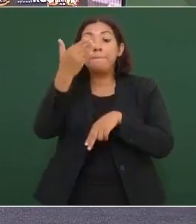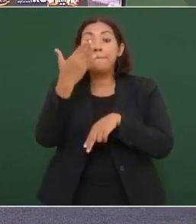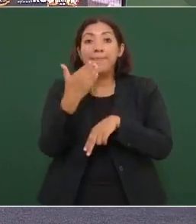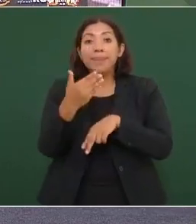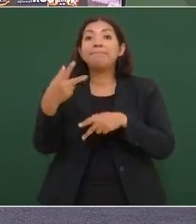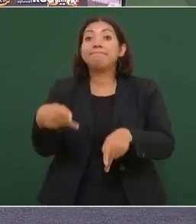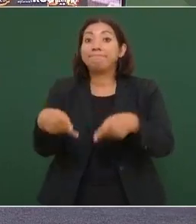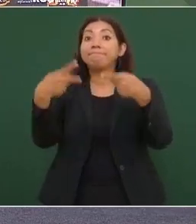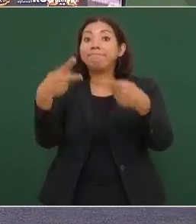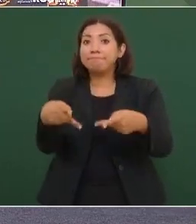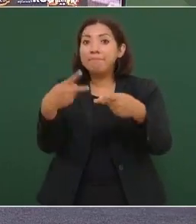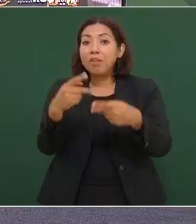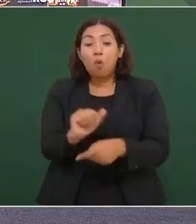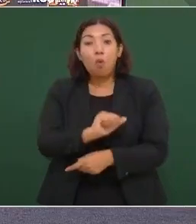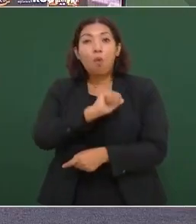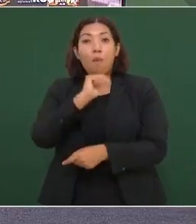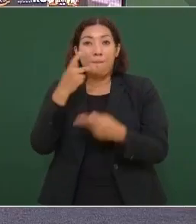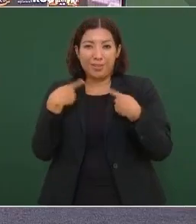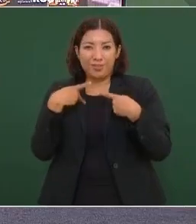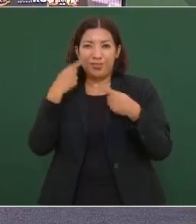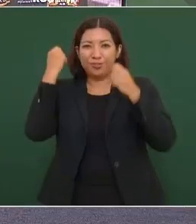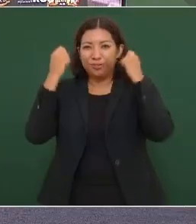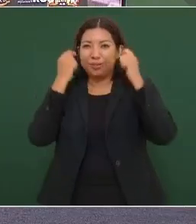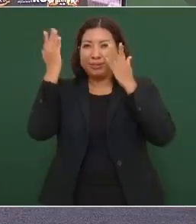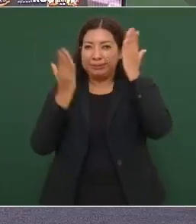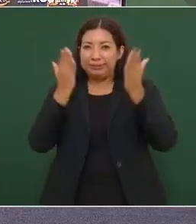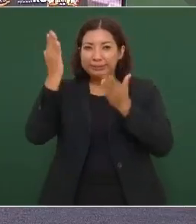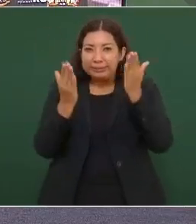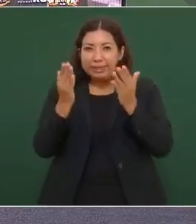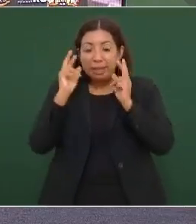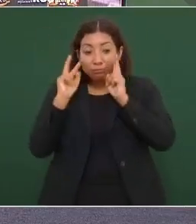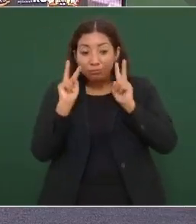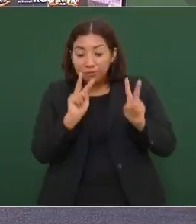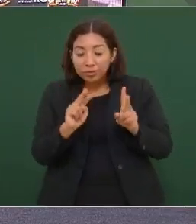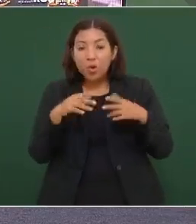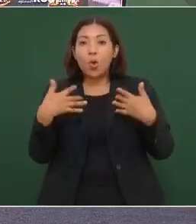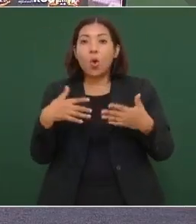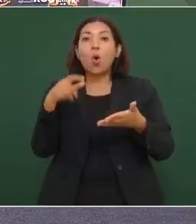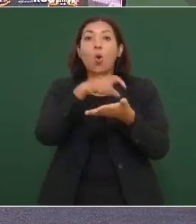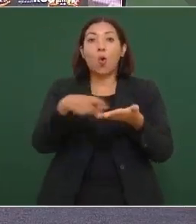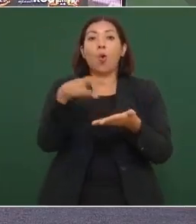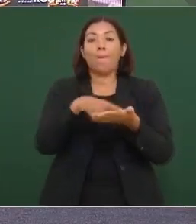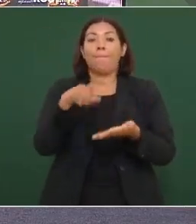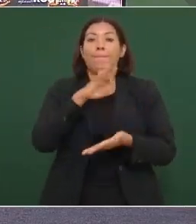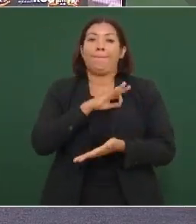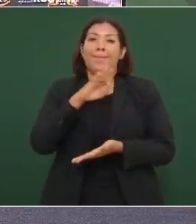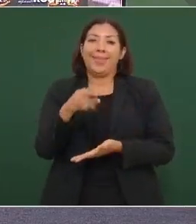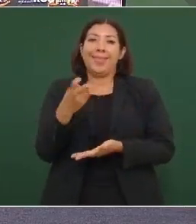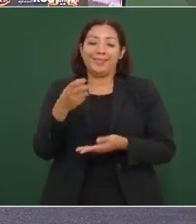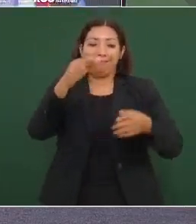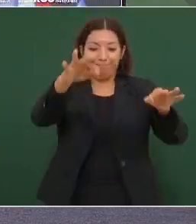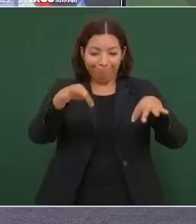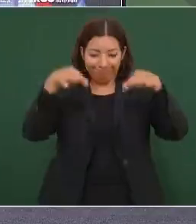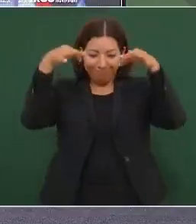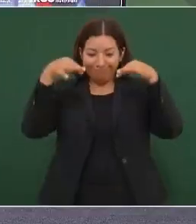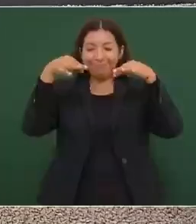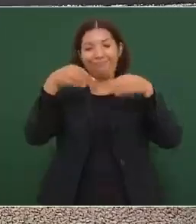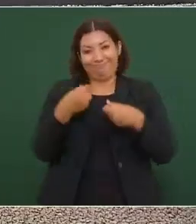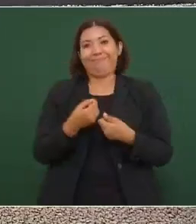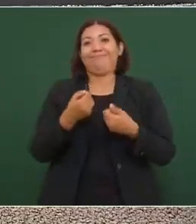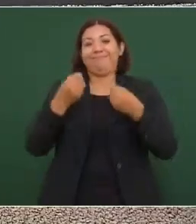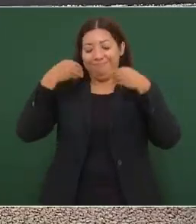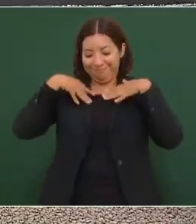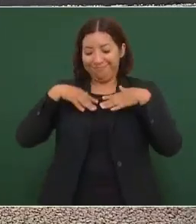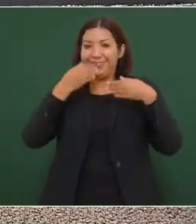y los turistas del mundo entero se puedan llevar a cada rincón del planeta, de donde vengan, una pieza de nuestras armadas,